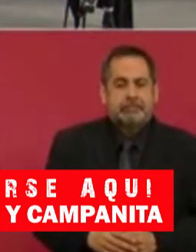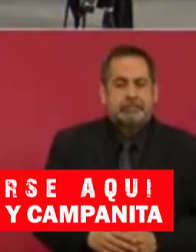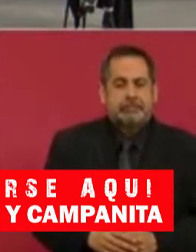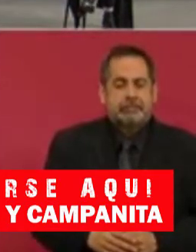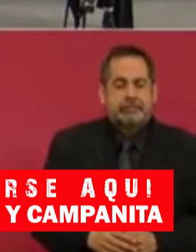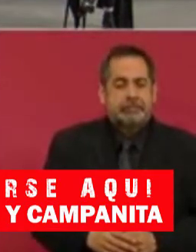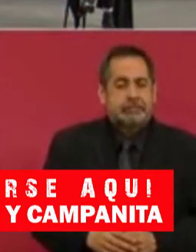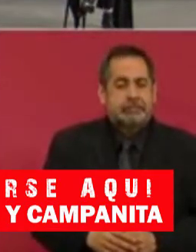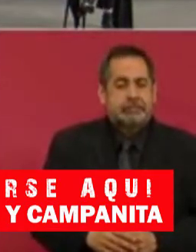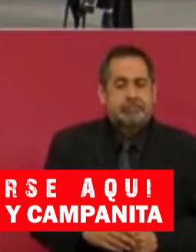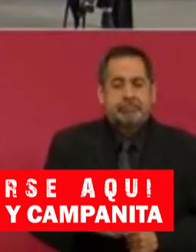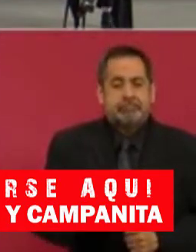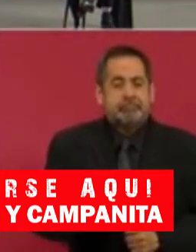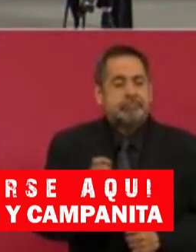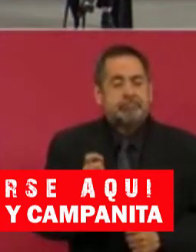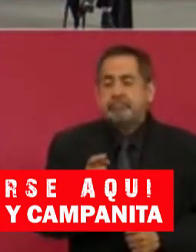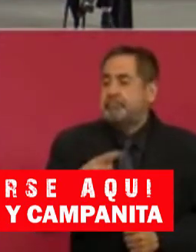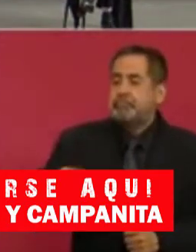Los vuelve